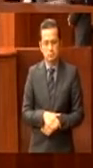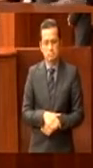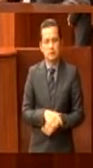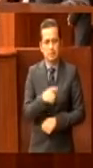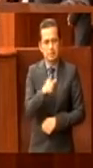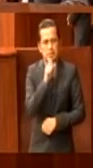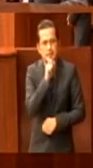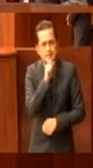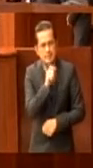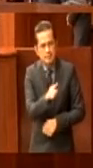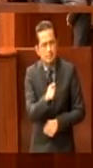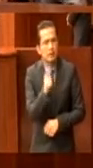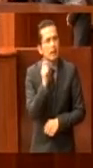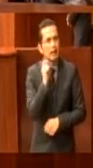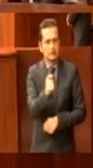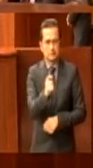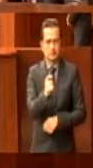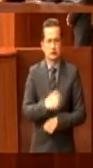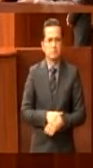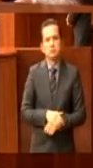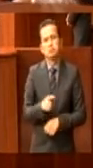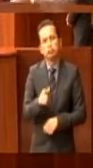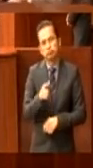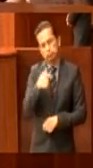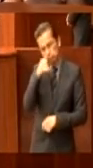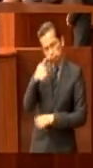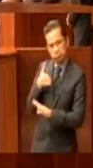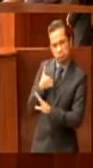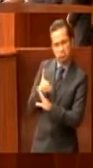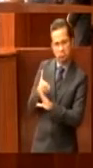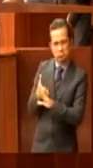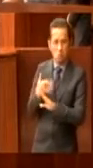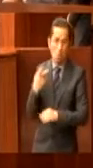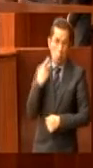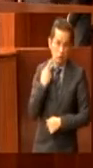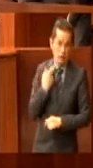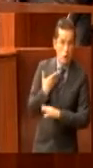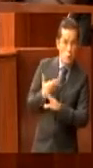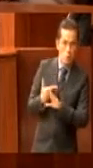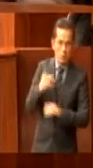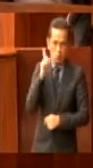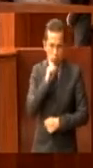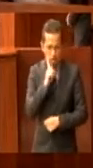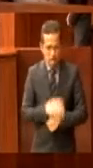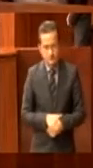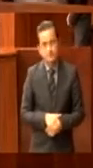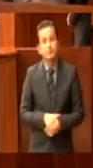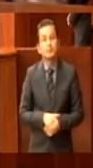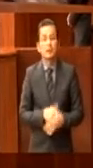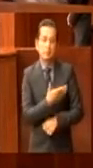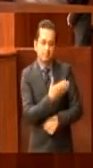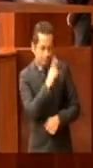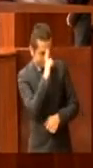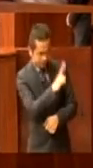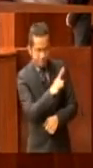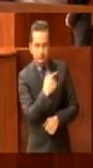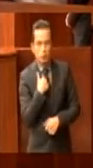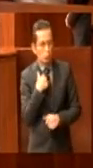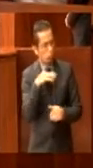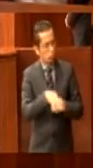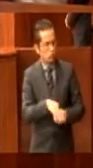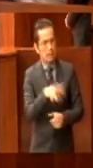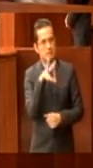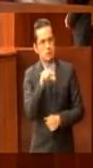tiene que ver con violencia política de género con el debido respeto votaré en contra del